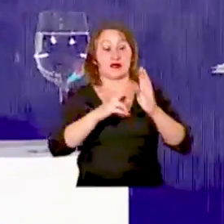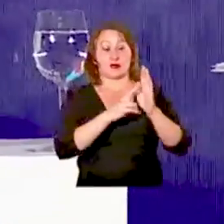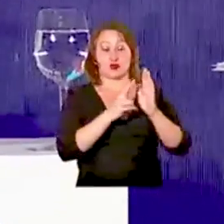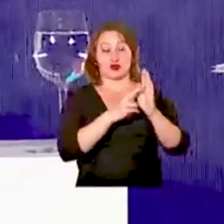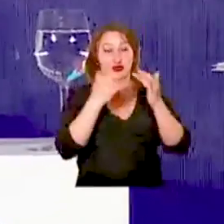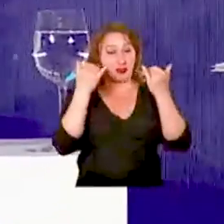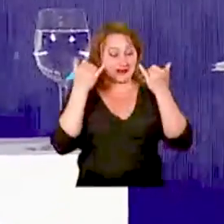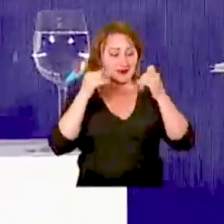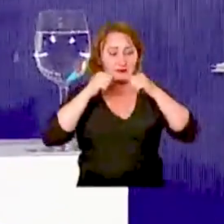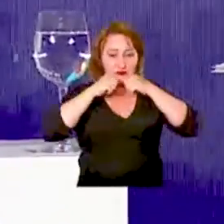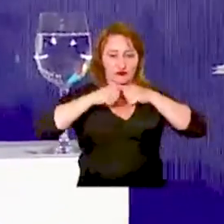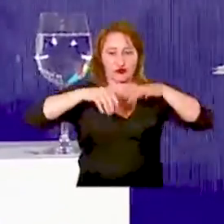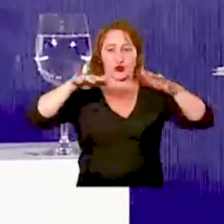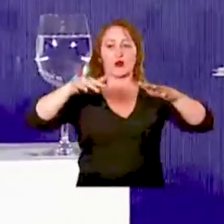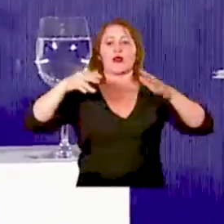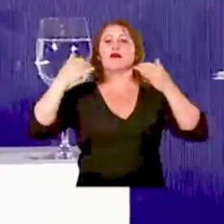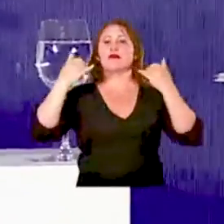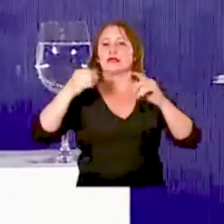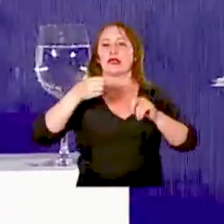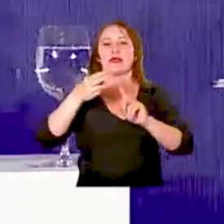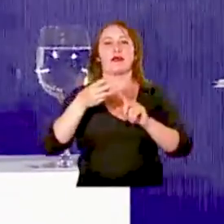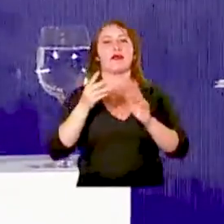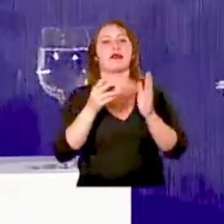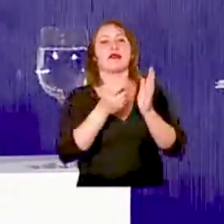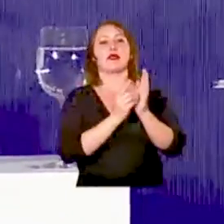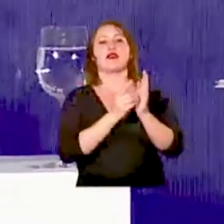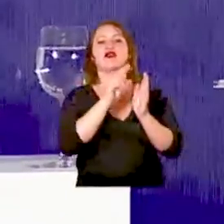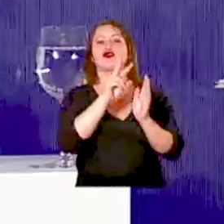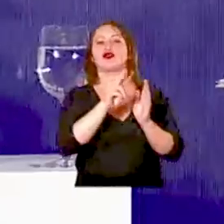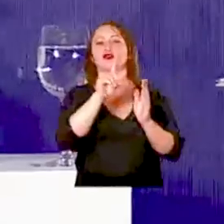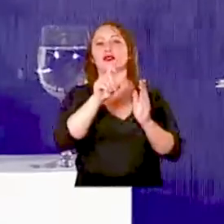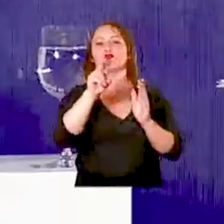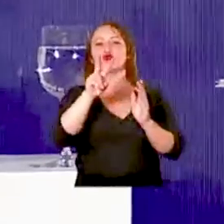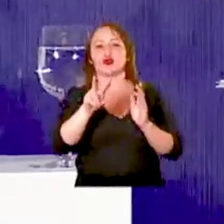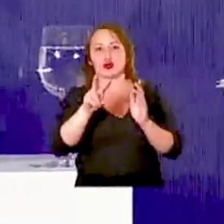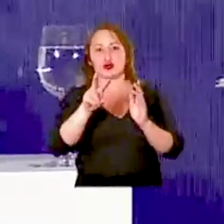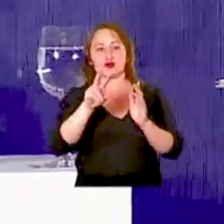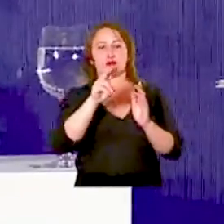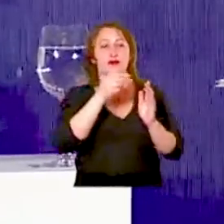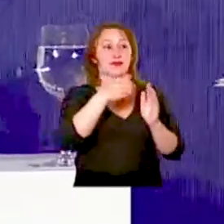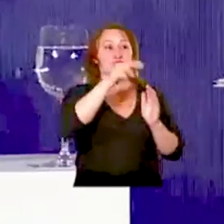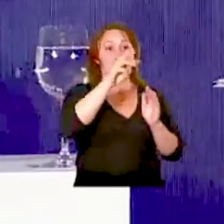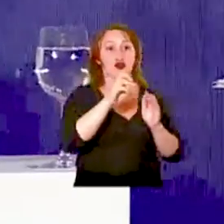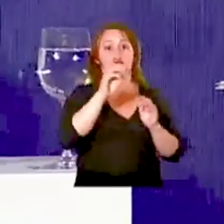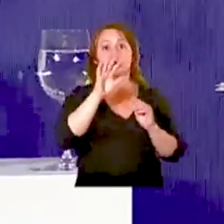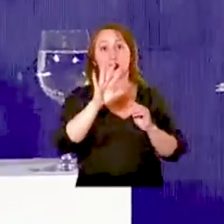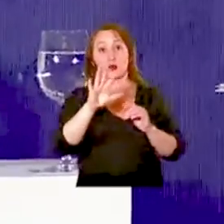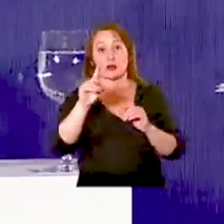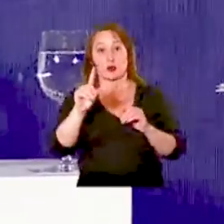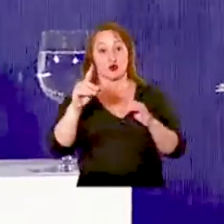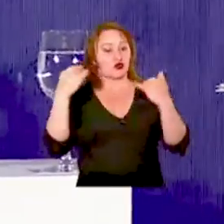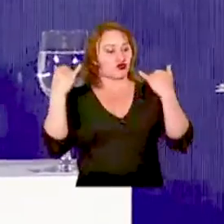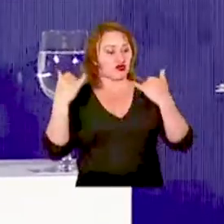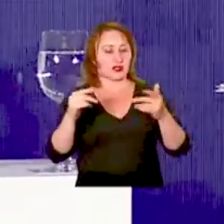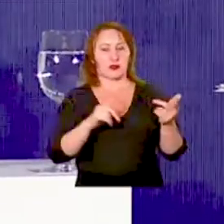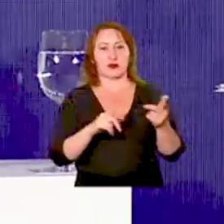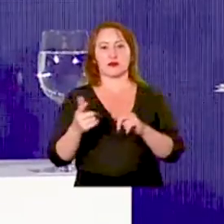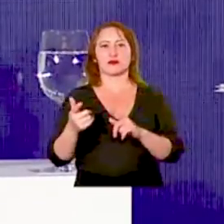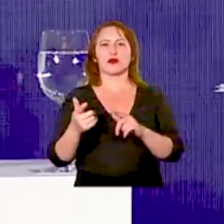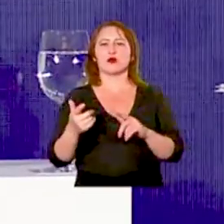resoluciones, modificamos el decreto 262 con el 1851 y ya estamos listos